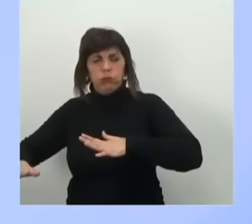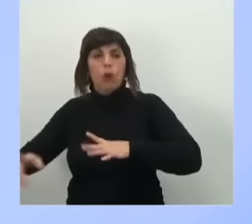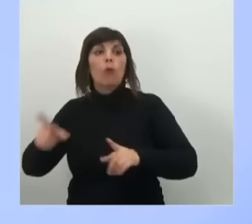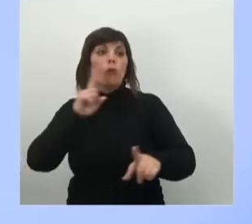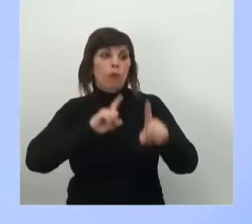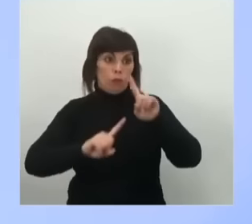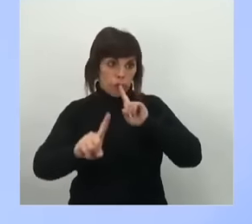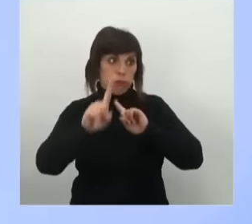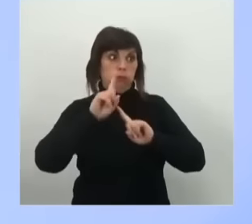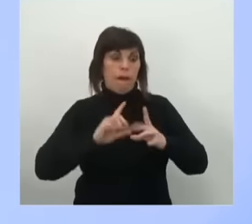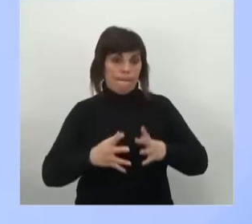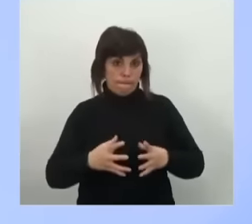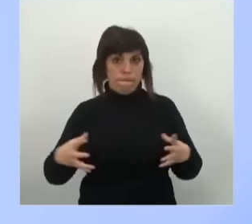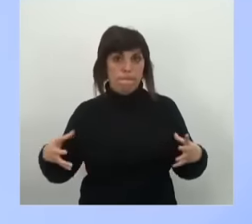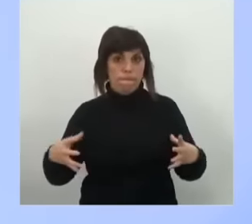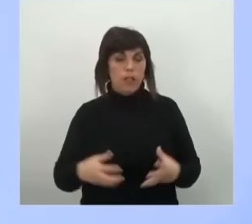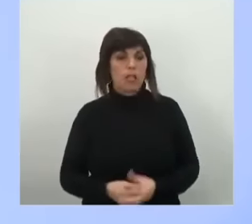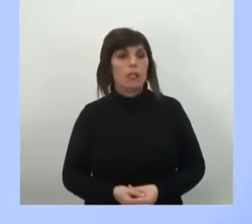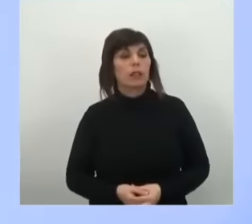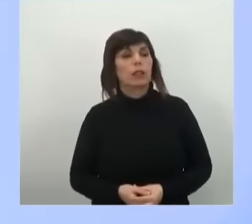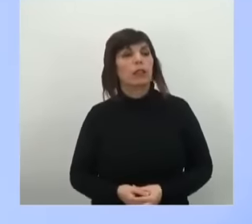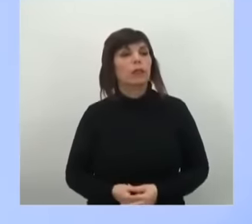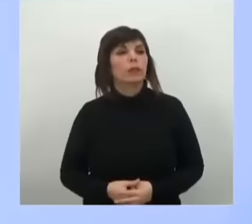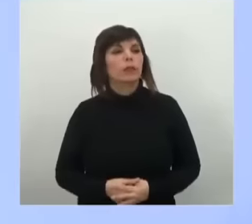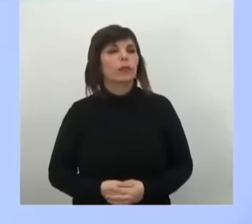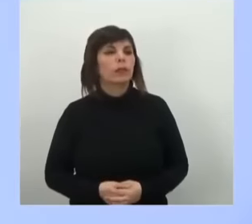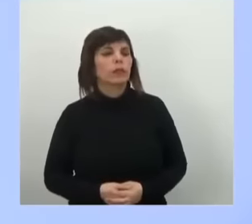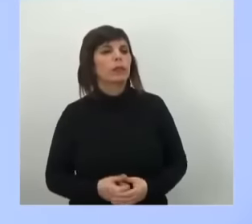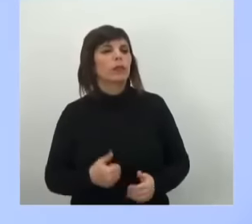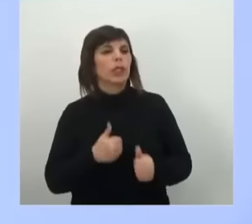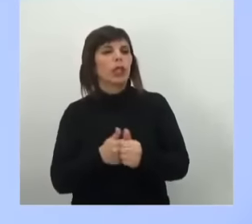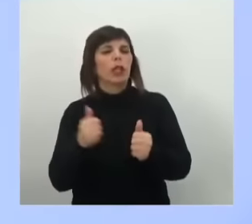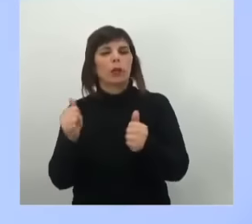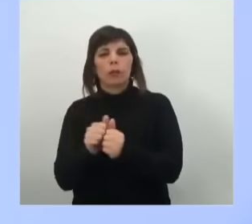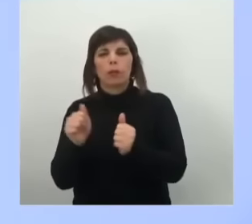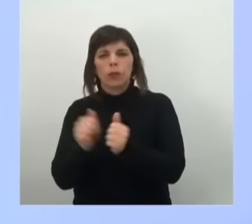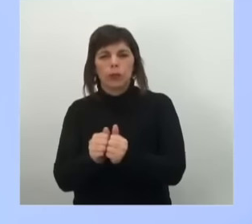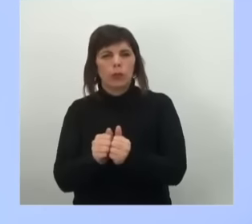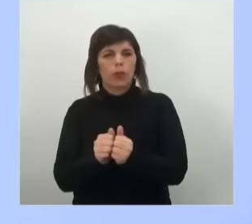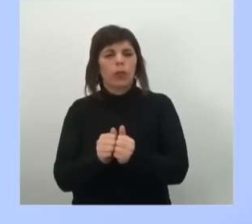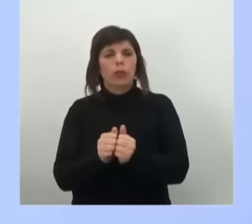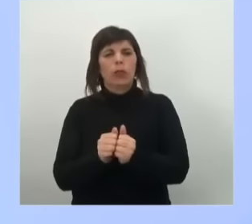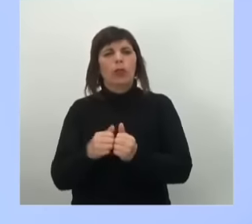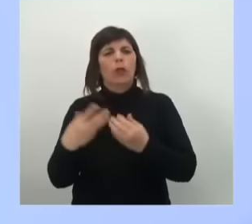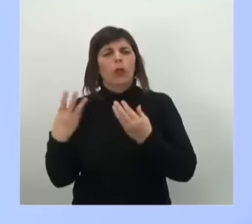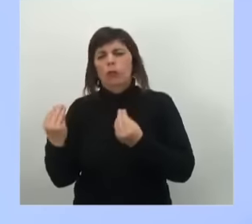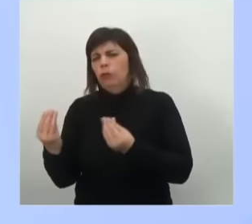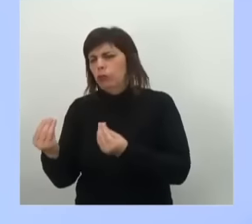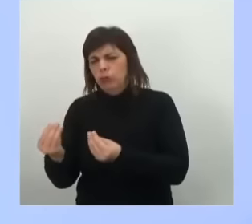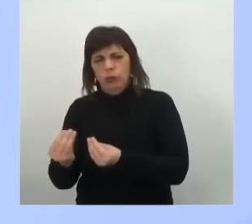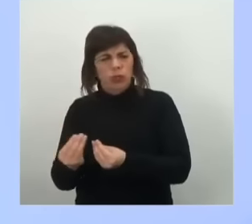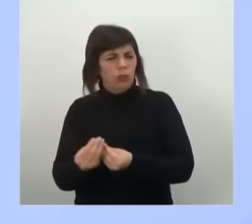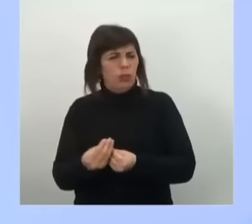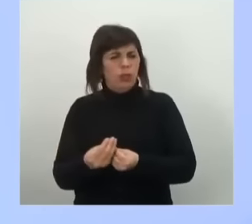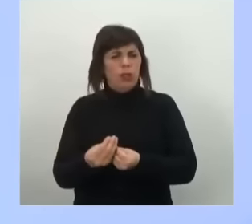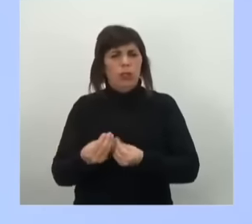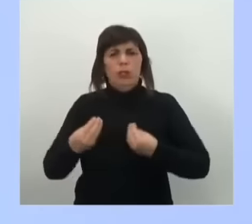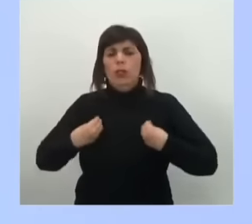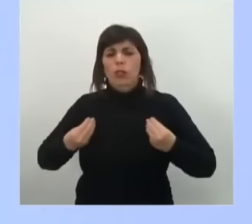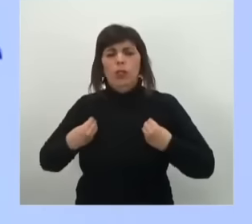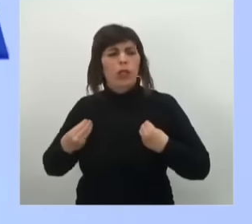tienes un gran problemón y Pedro seguro Pedro muchas veces había experimentado en su vida